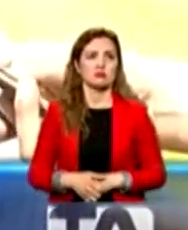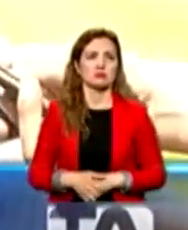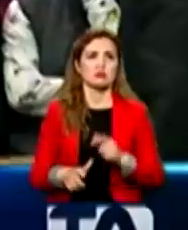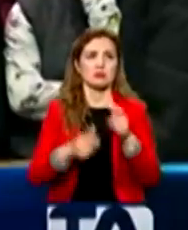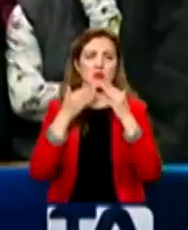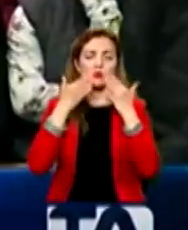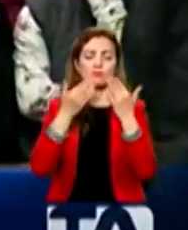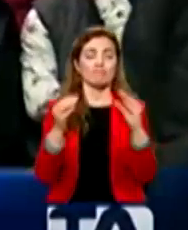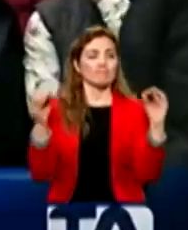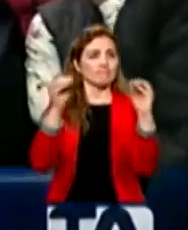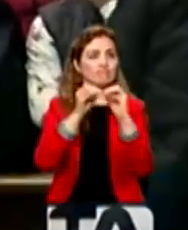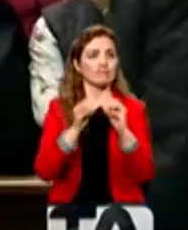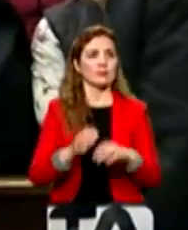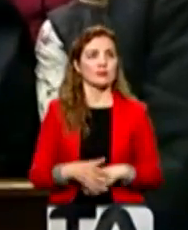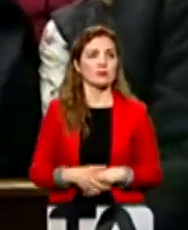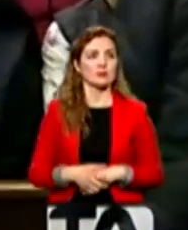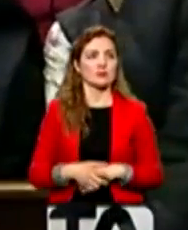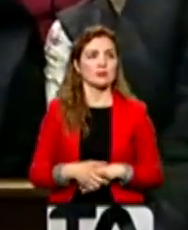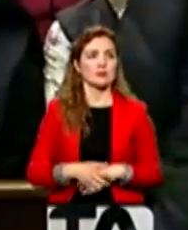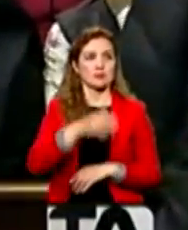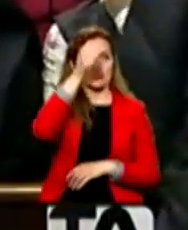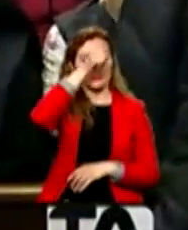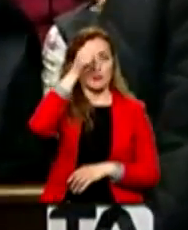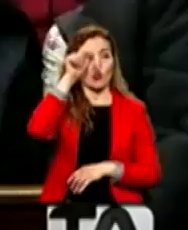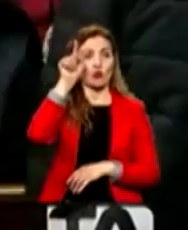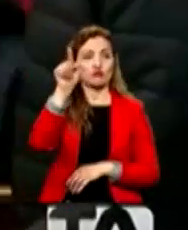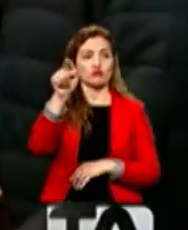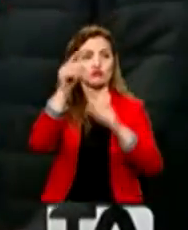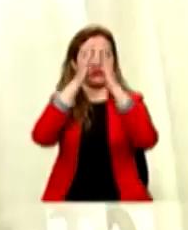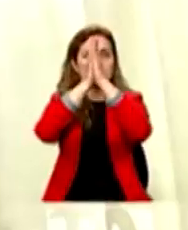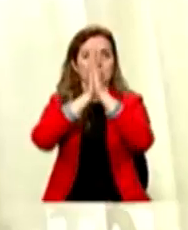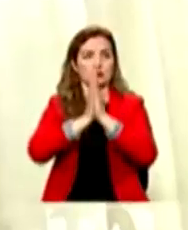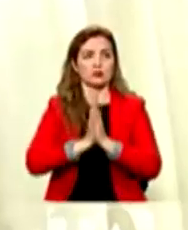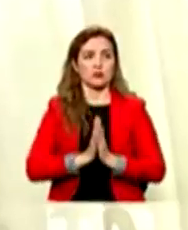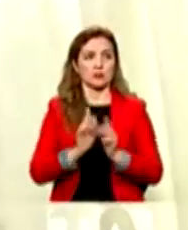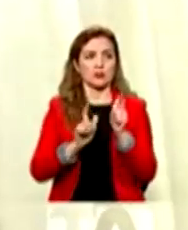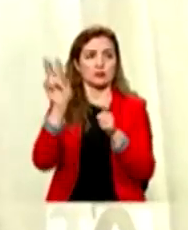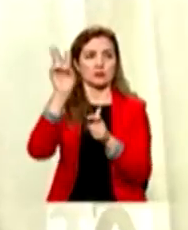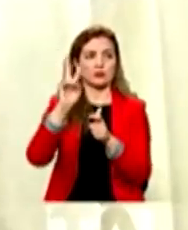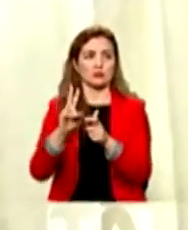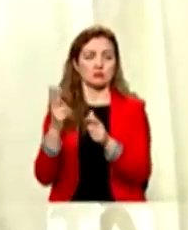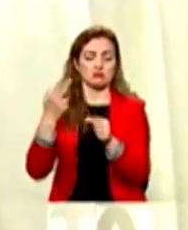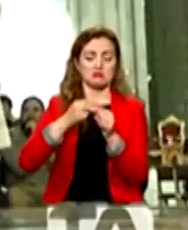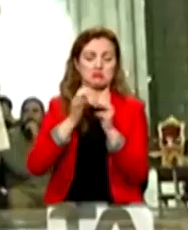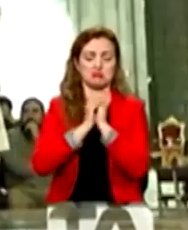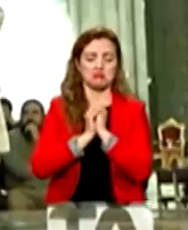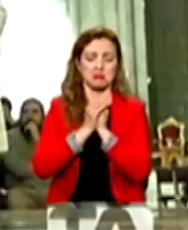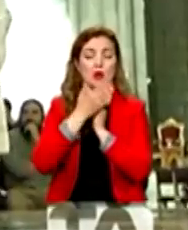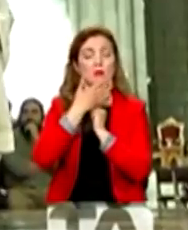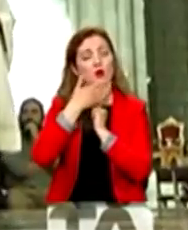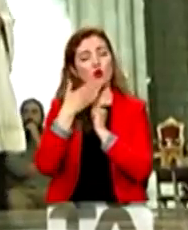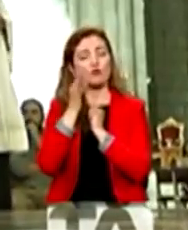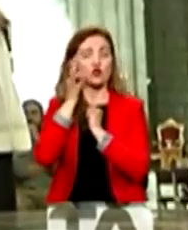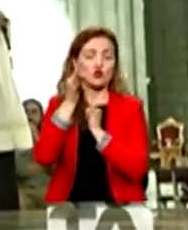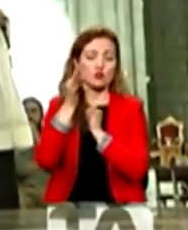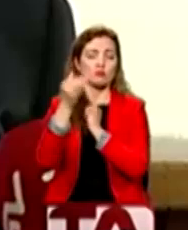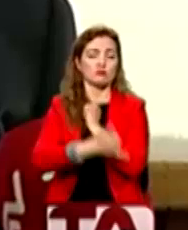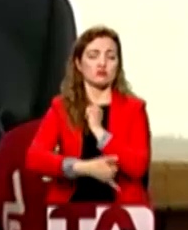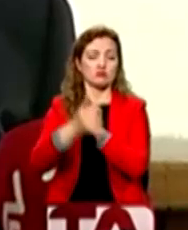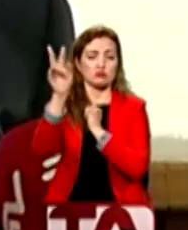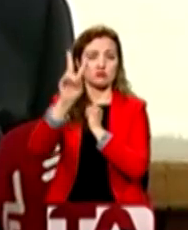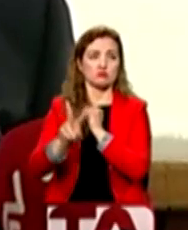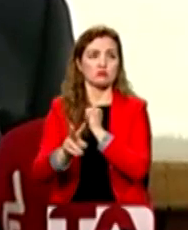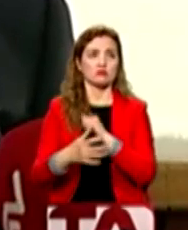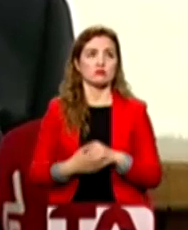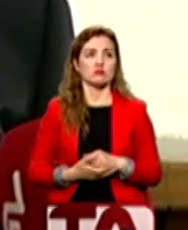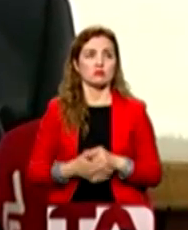más. Y este domingo, en una emotiva misa, los venezolanos oraron por mejores días para su país. El pueblo